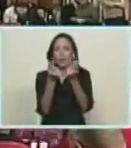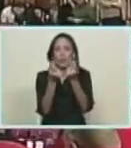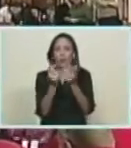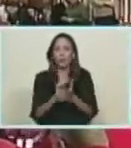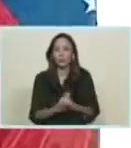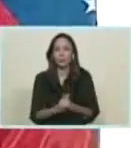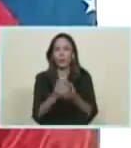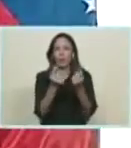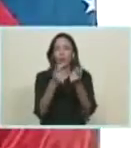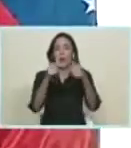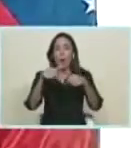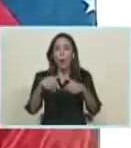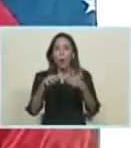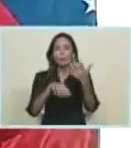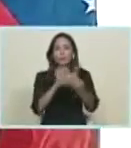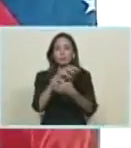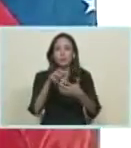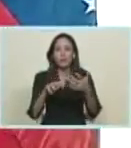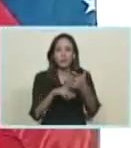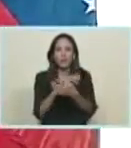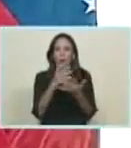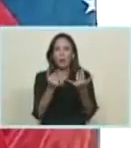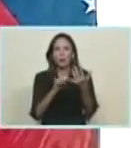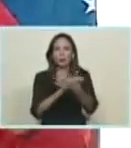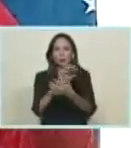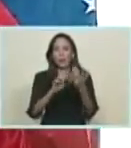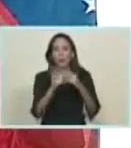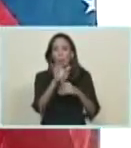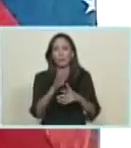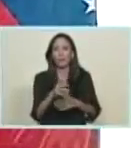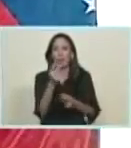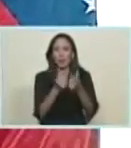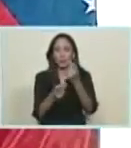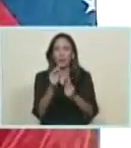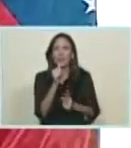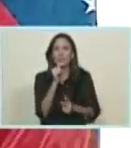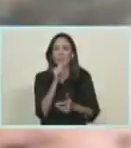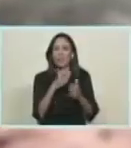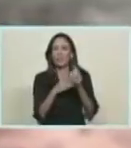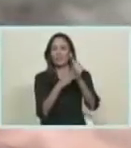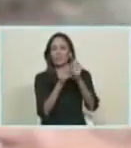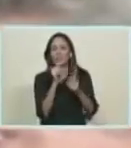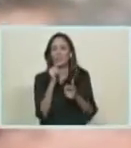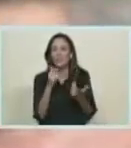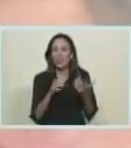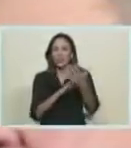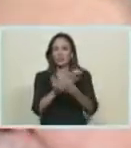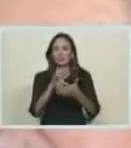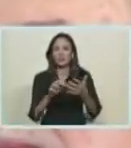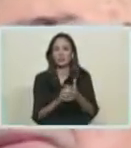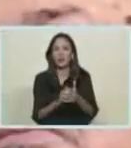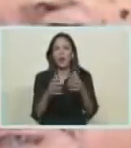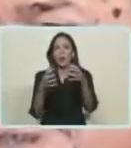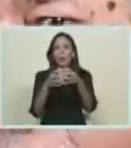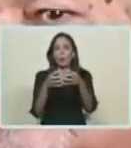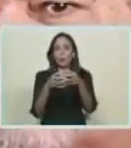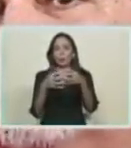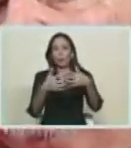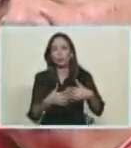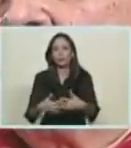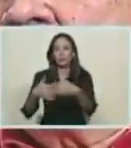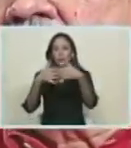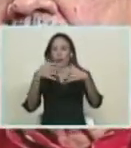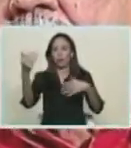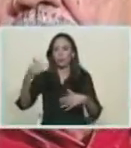le está haciendo hoy la guerra económica al país. ¿Quién le hace la guerra económica al pueblo? La burguesía comercial que